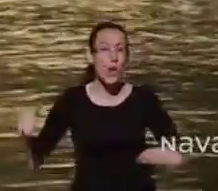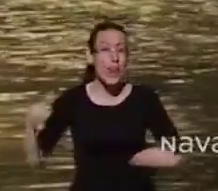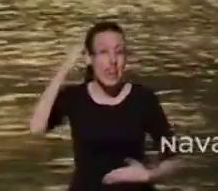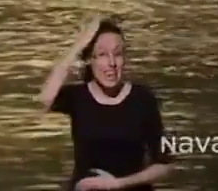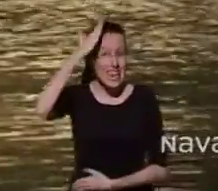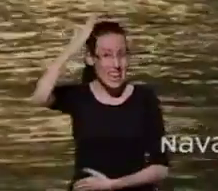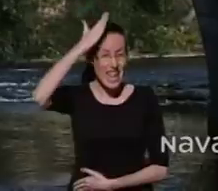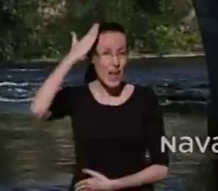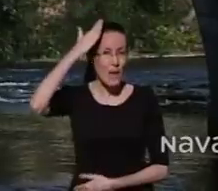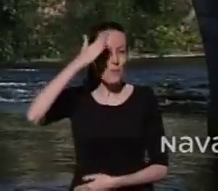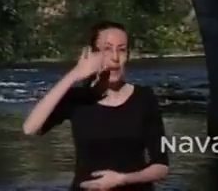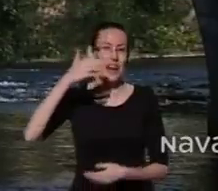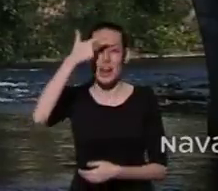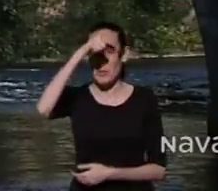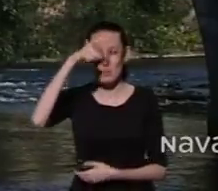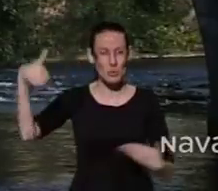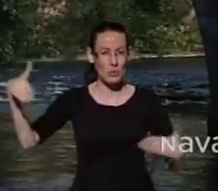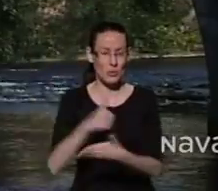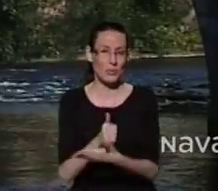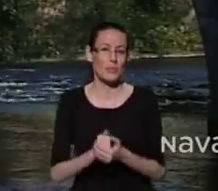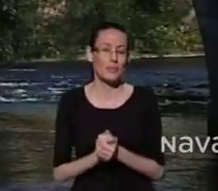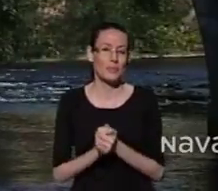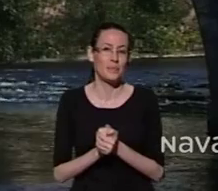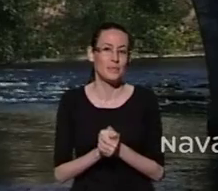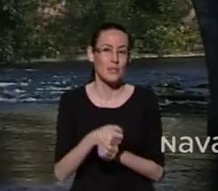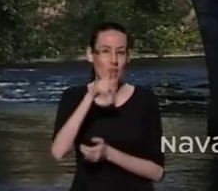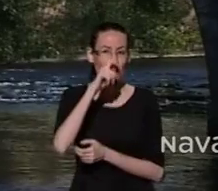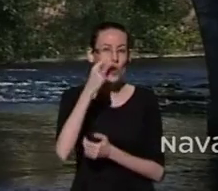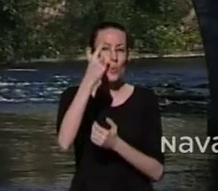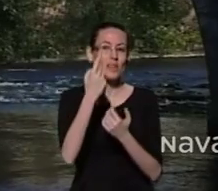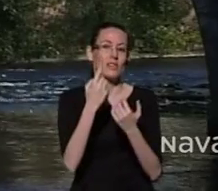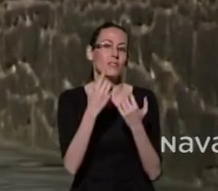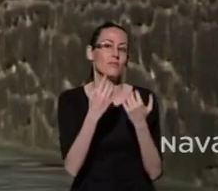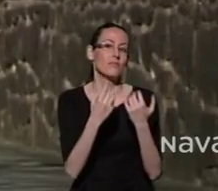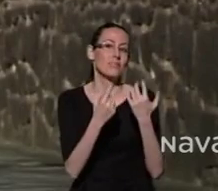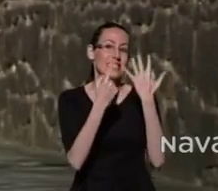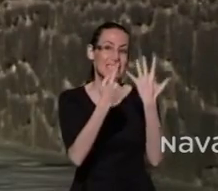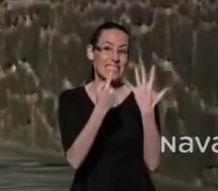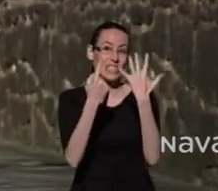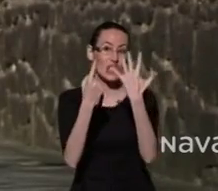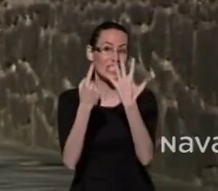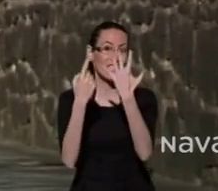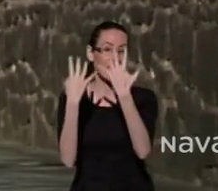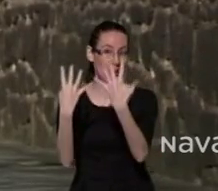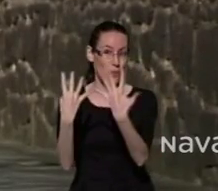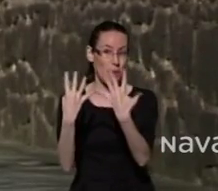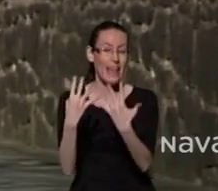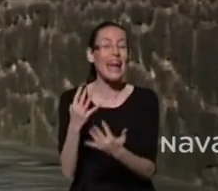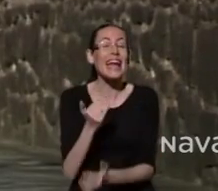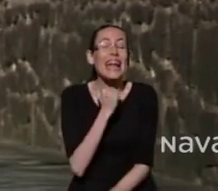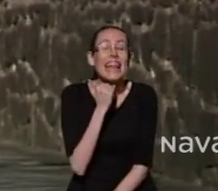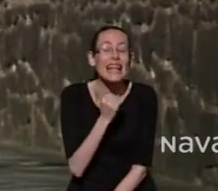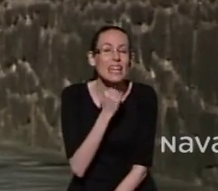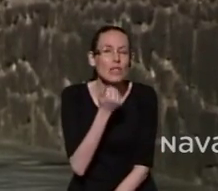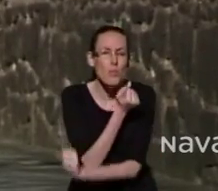Navarra. Posteriormente, en 1719, estuvo a punto de ser volado para evitar la incursión de los franceses en aquella época. Entonces, afortunadamente,